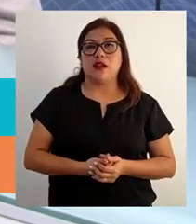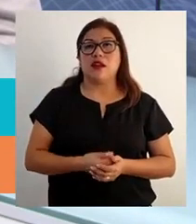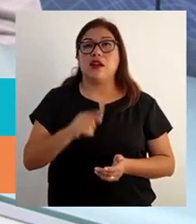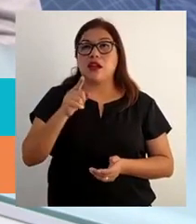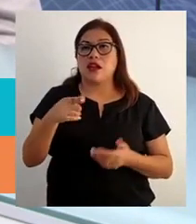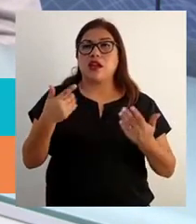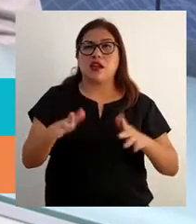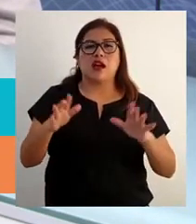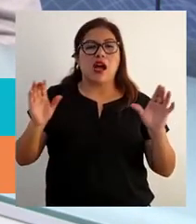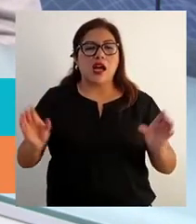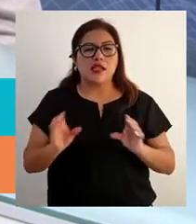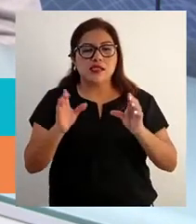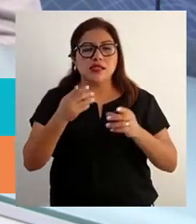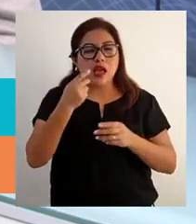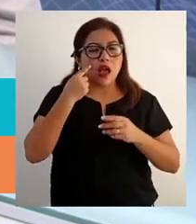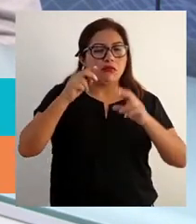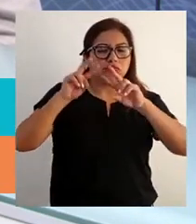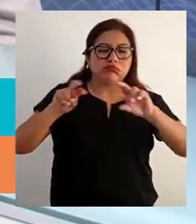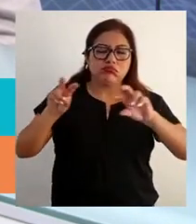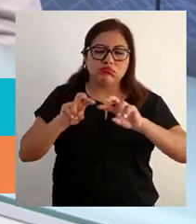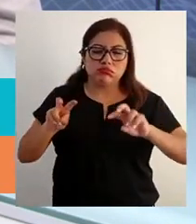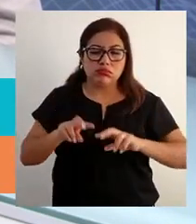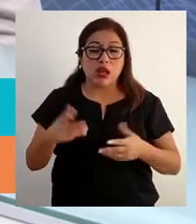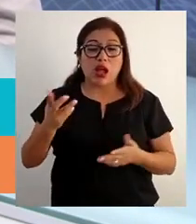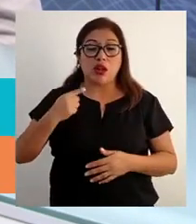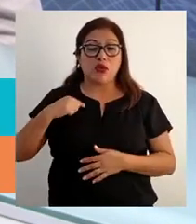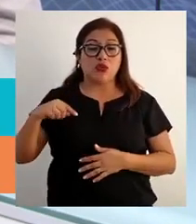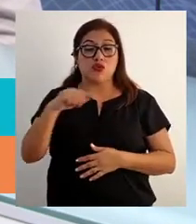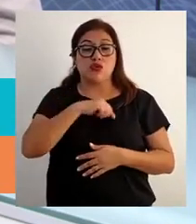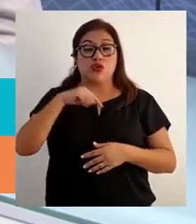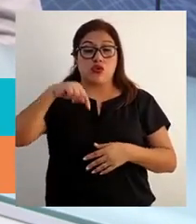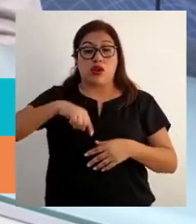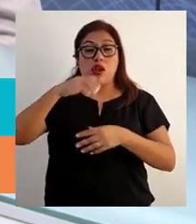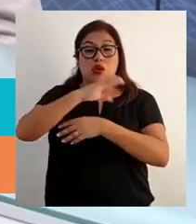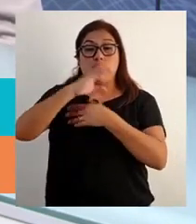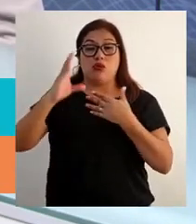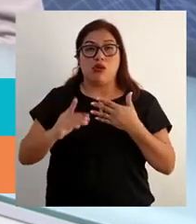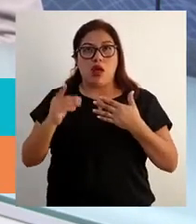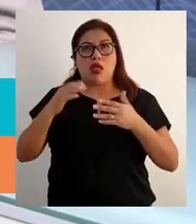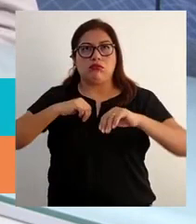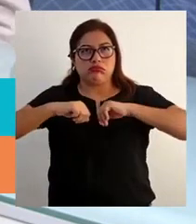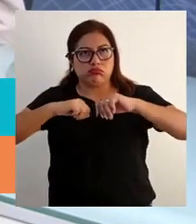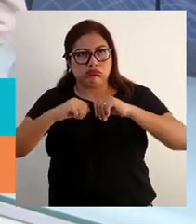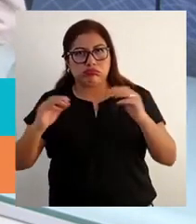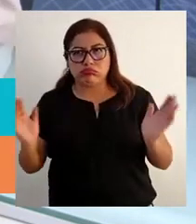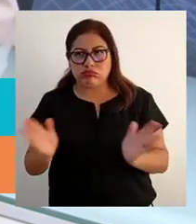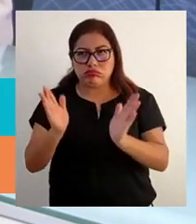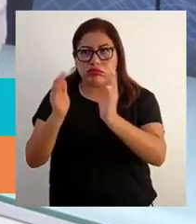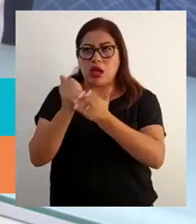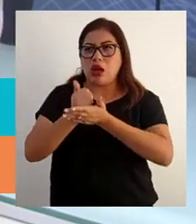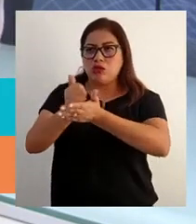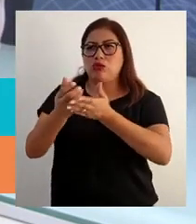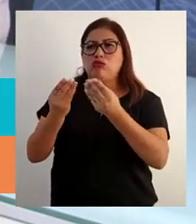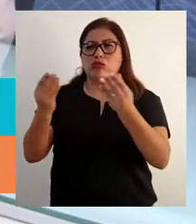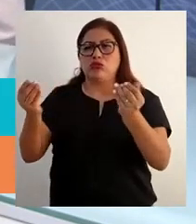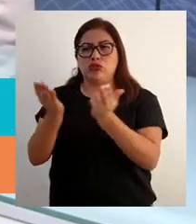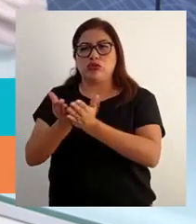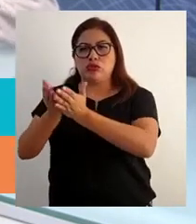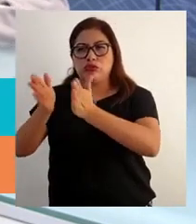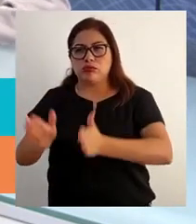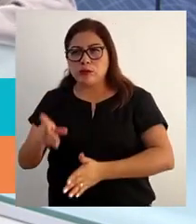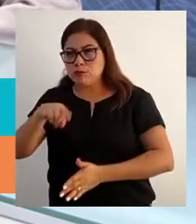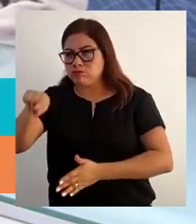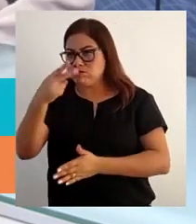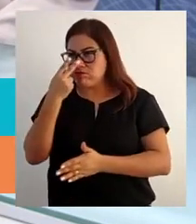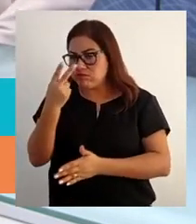de investigación, ¿no? Y nosotros desde el CONADIS venimos promoviendo eso, ¿no? Ayudamos mucho a los estudiantes que están más interesados